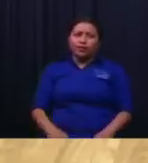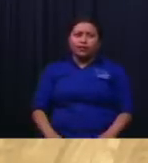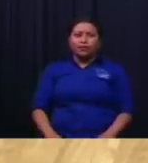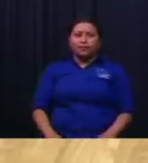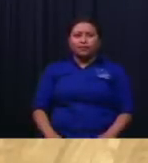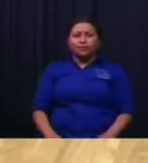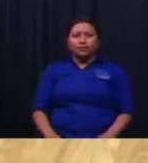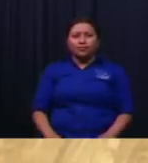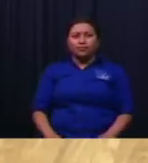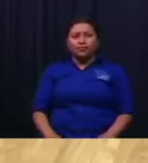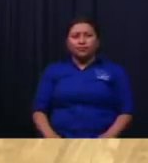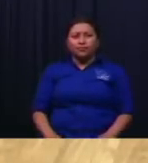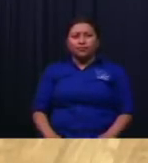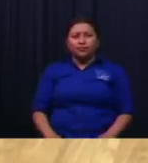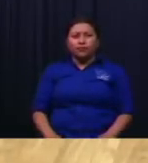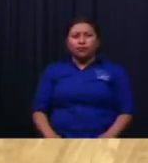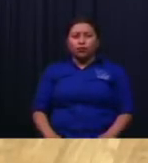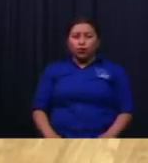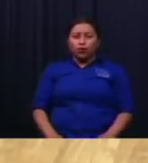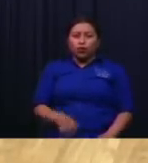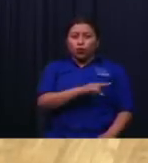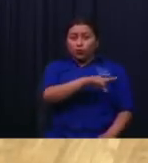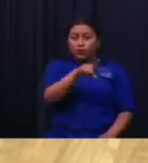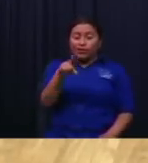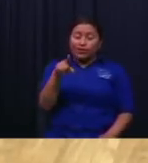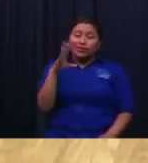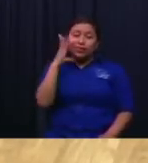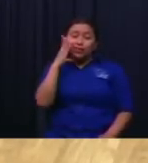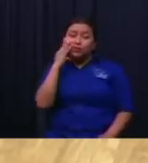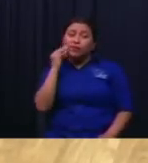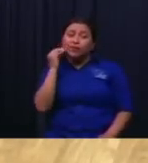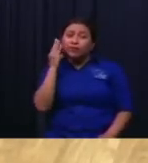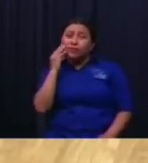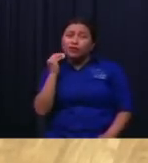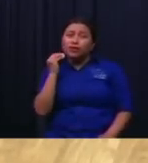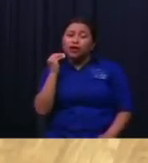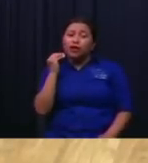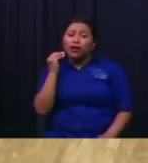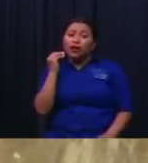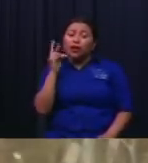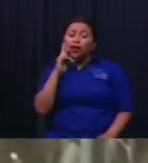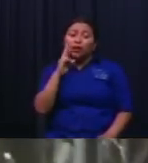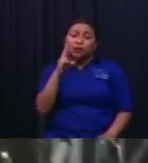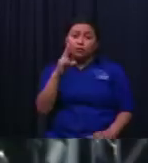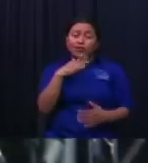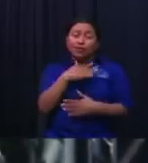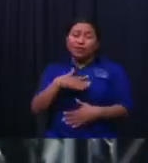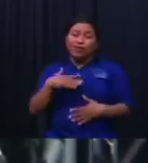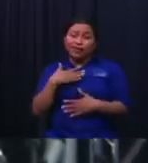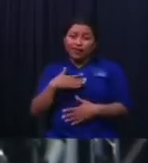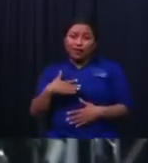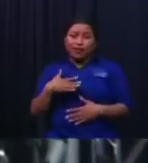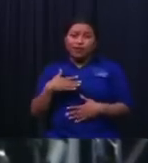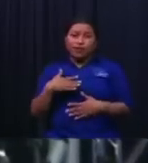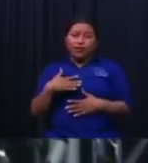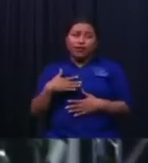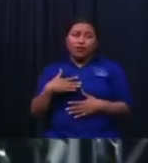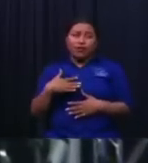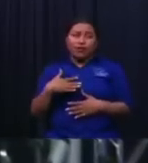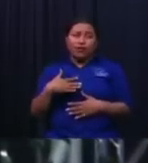Amén, dice Rodri. ¿Lo han experimentado? Si la blanda respuesta apacigua la... A mí me ha tocado con